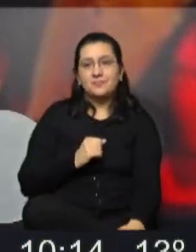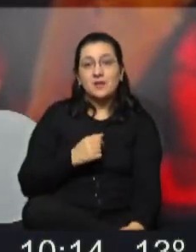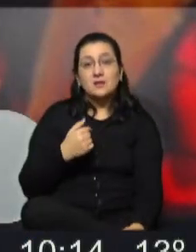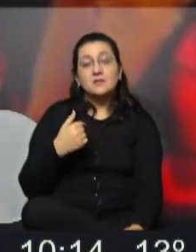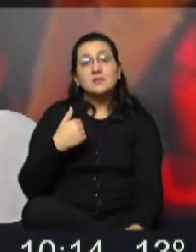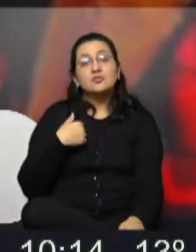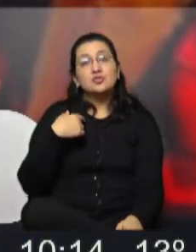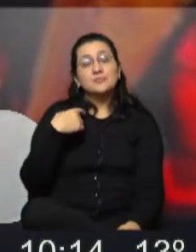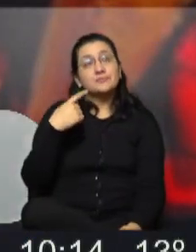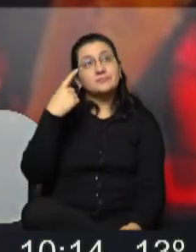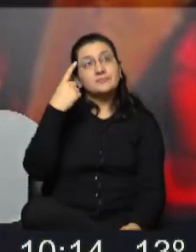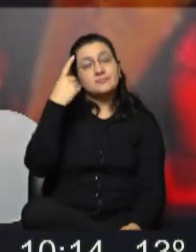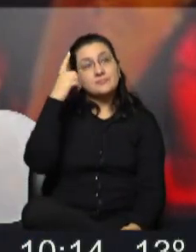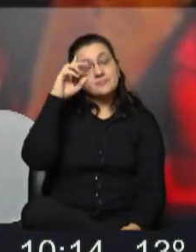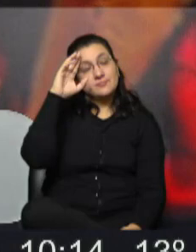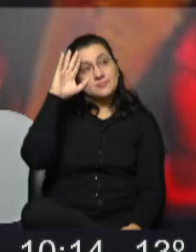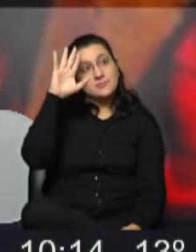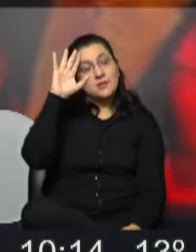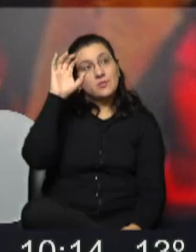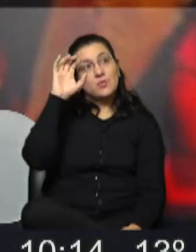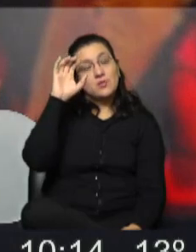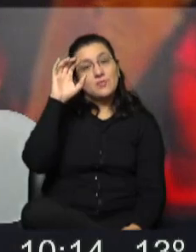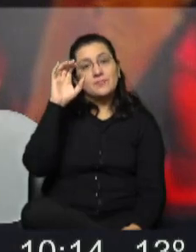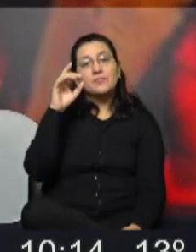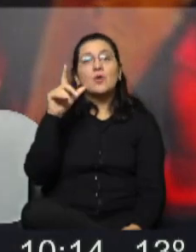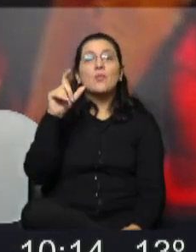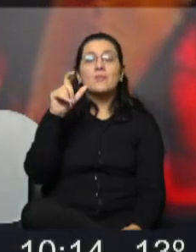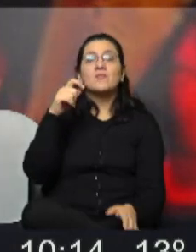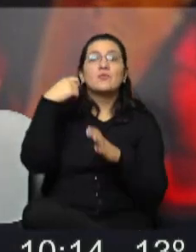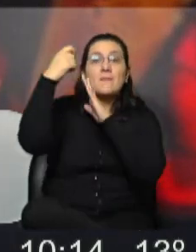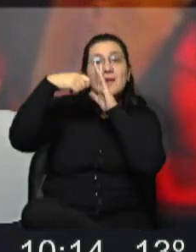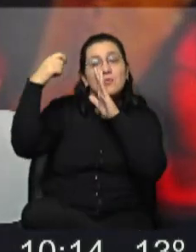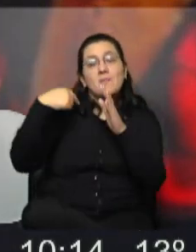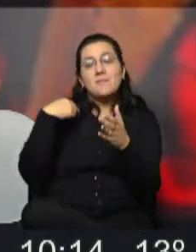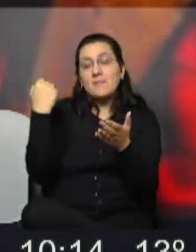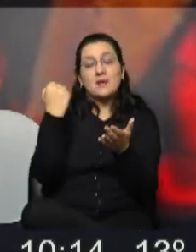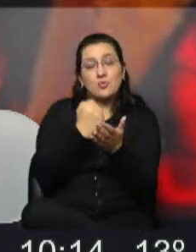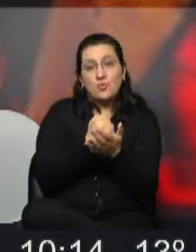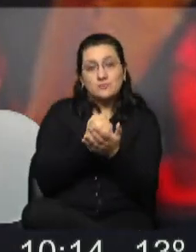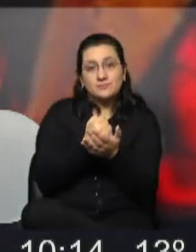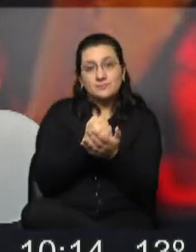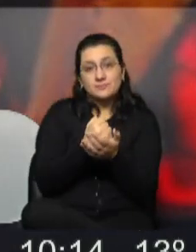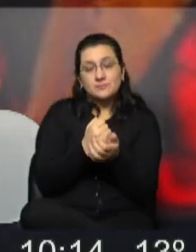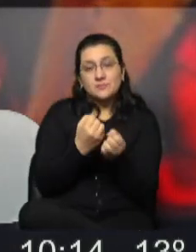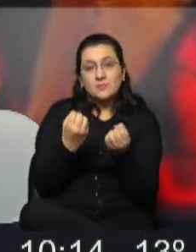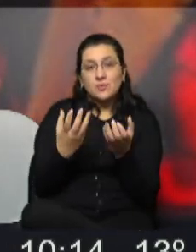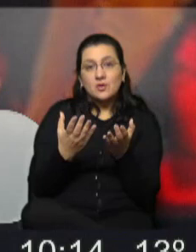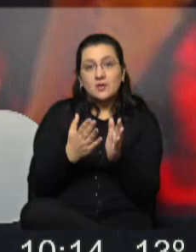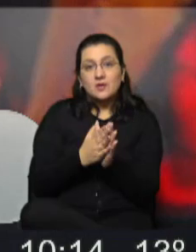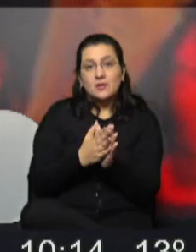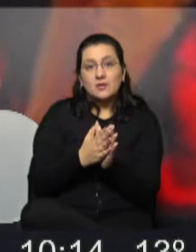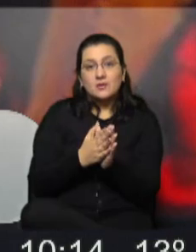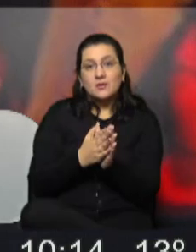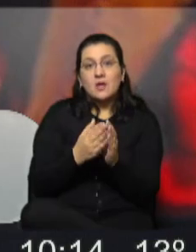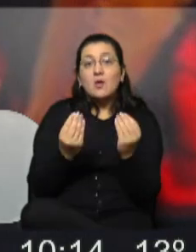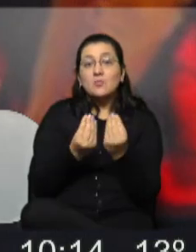yo tengo una imagen de que, bueno, obviamente fue una película que me marcó mucho porque, como a muchos